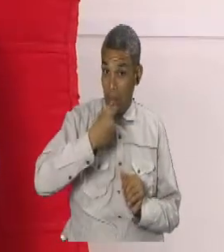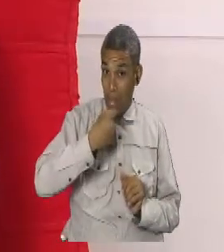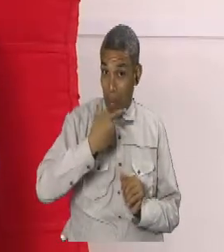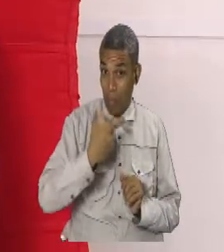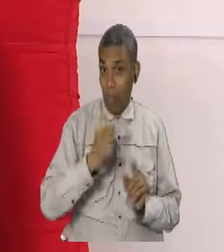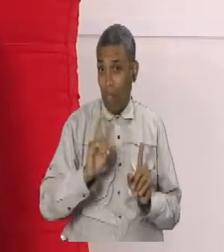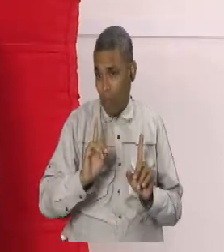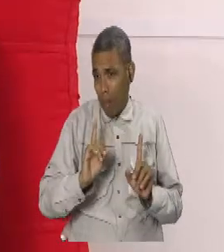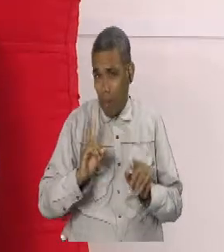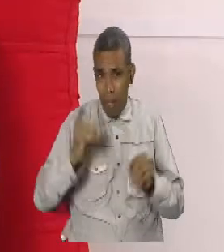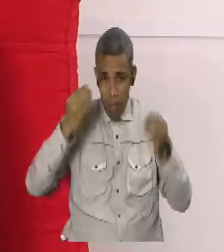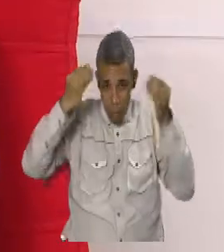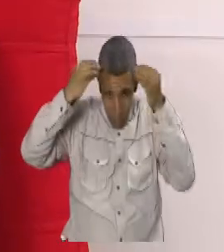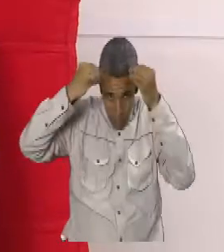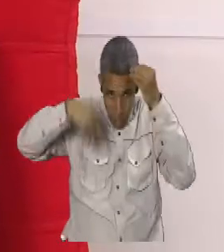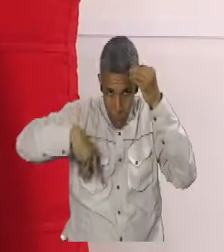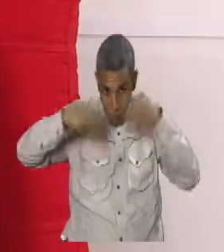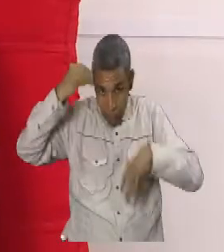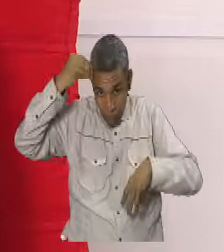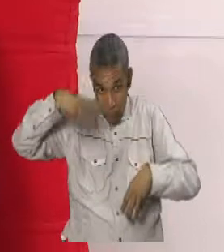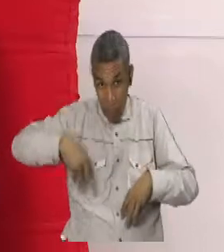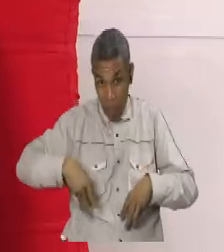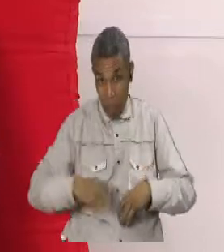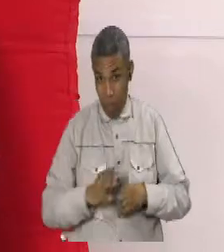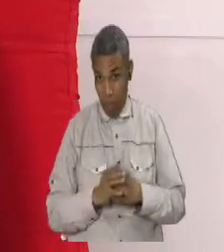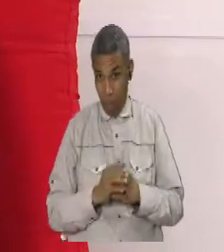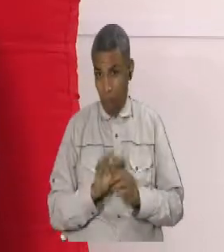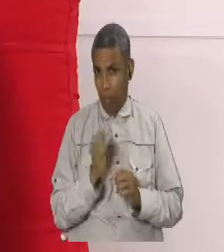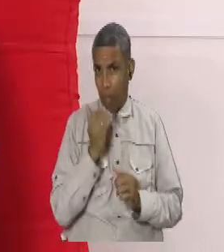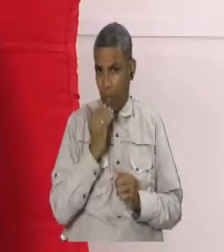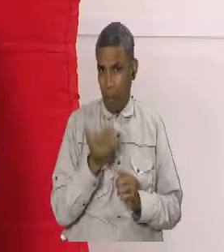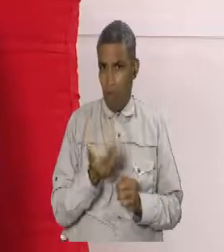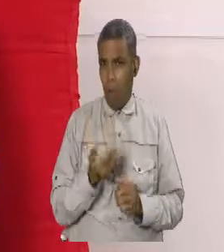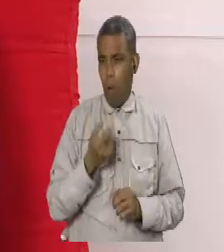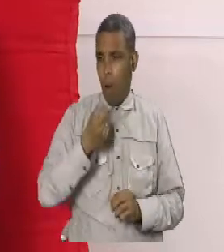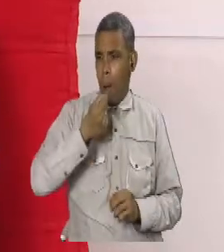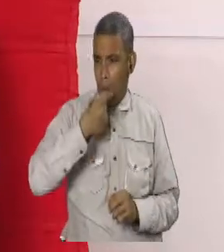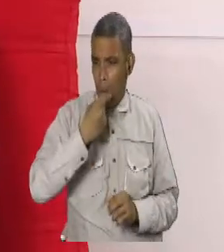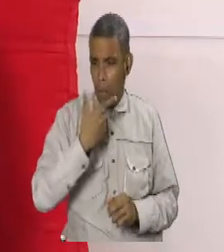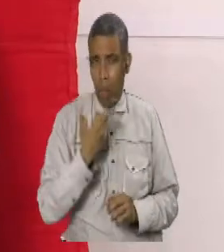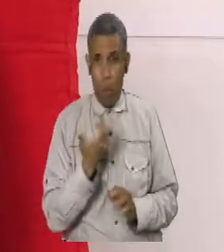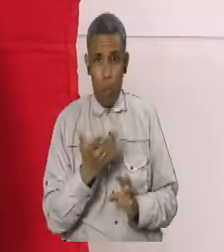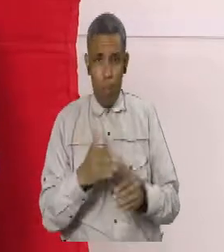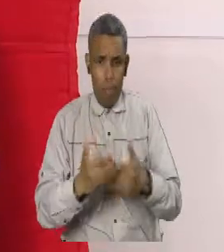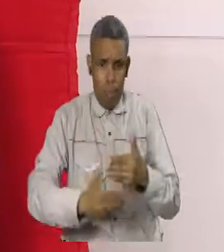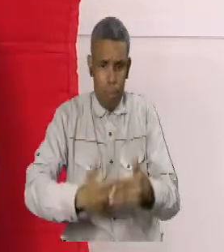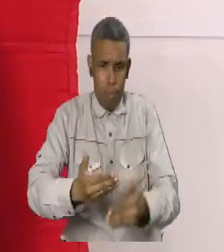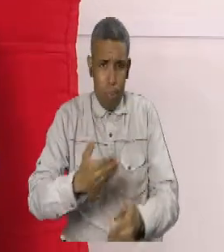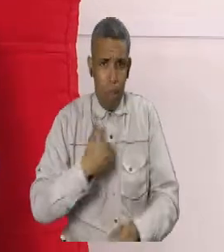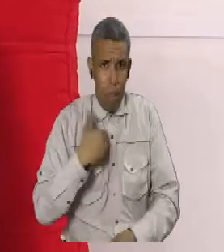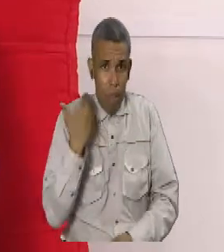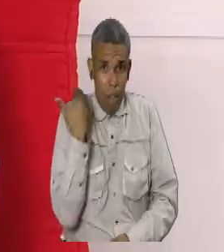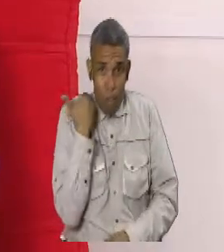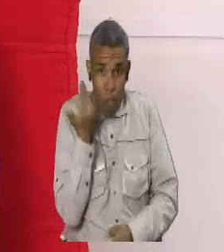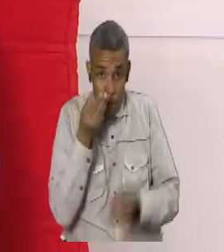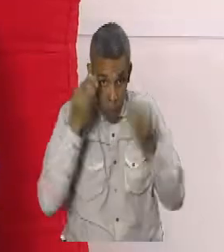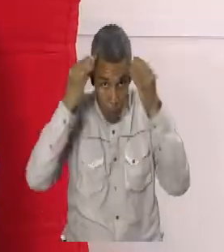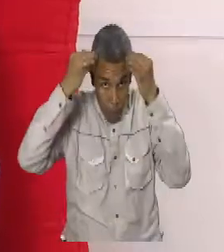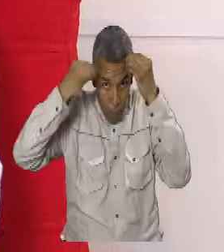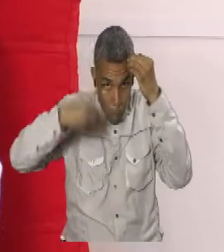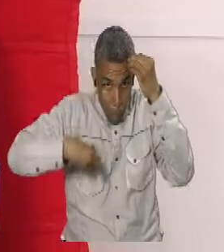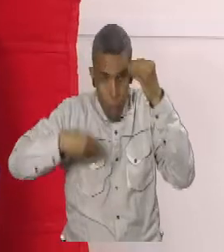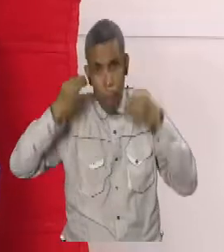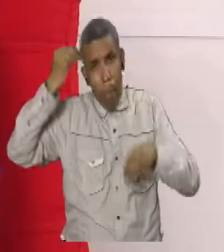el cabello. Entonces hay pacientes que toman algún tipo de medicamento que disminuye la calidad de vida de su cabello.